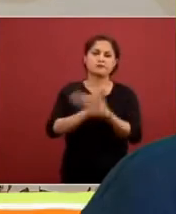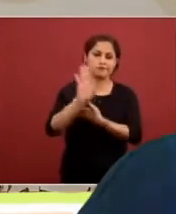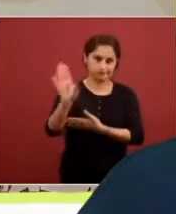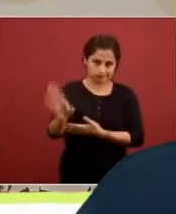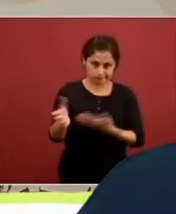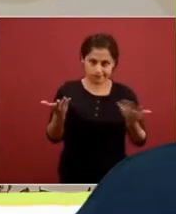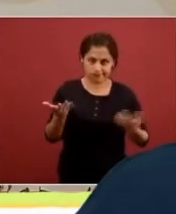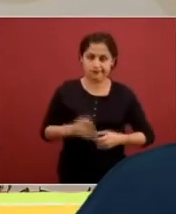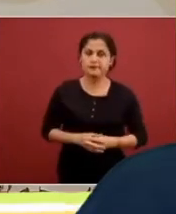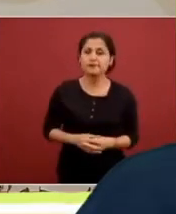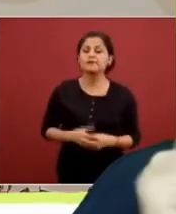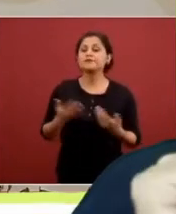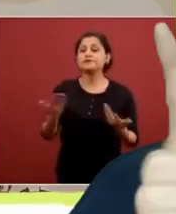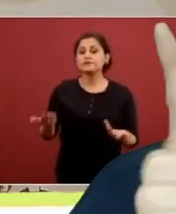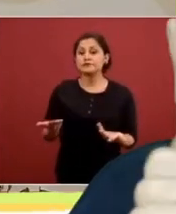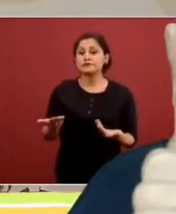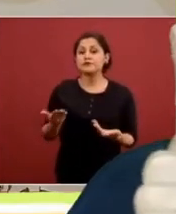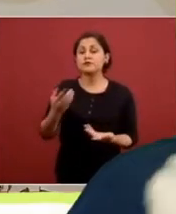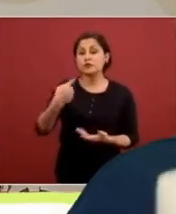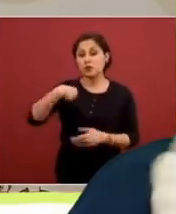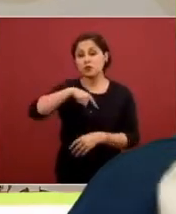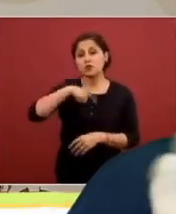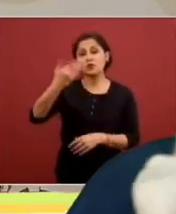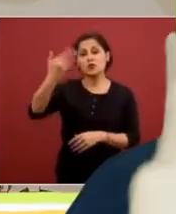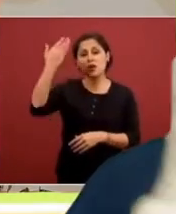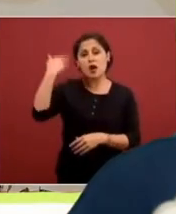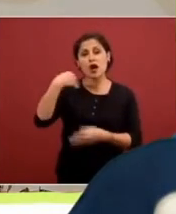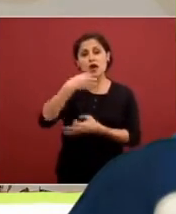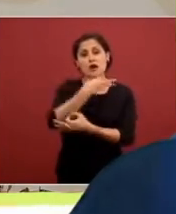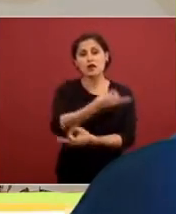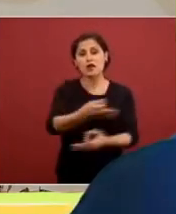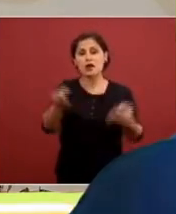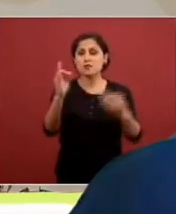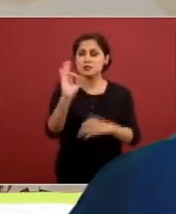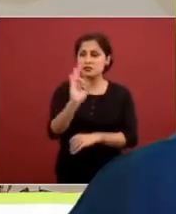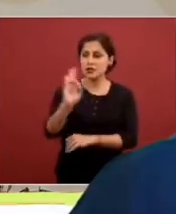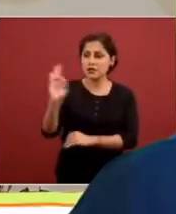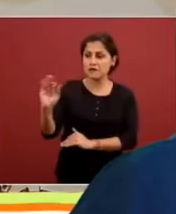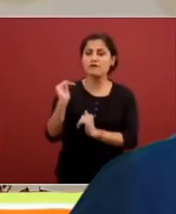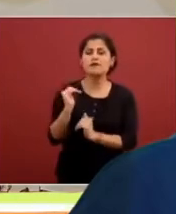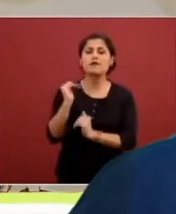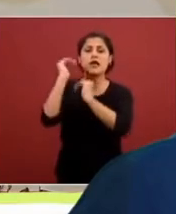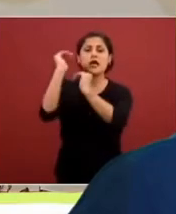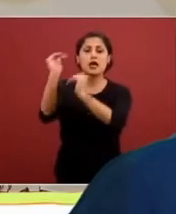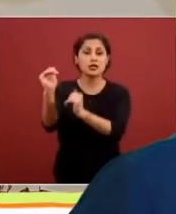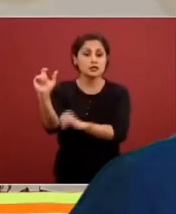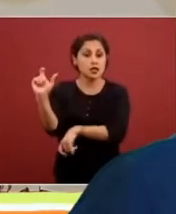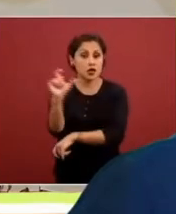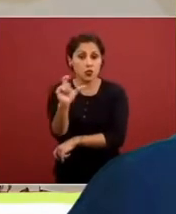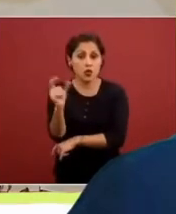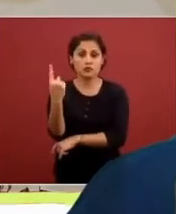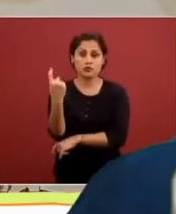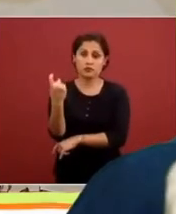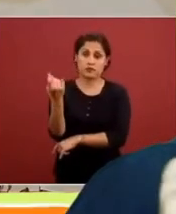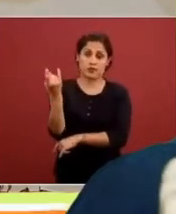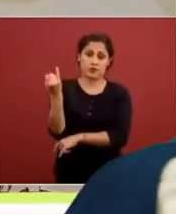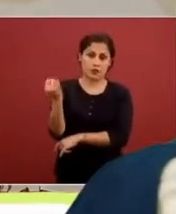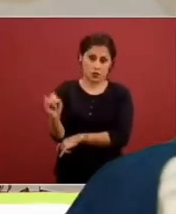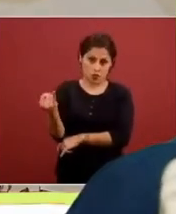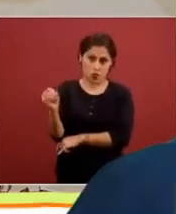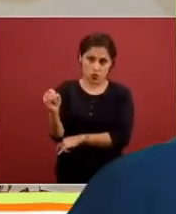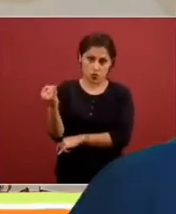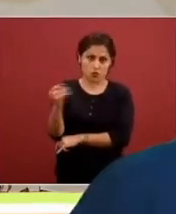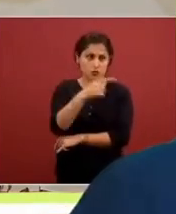fecha referencial, 1 de junio. Fecha referencial. Es importante que la población tenga un punto de referencia de a dónde vamos,